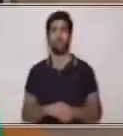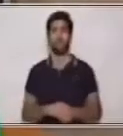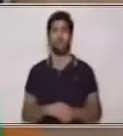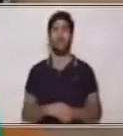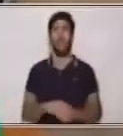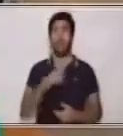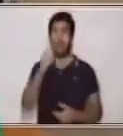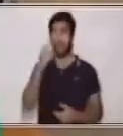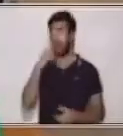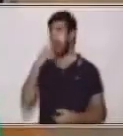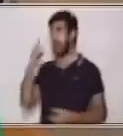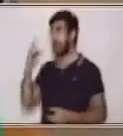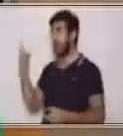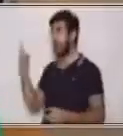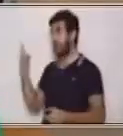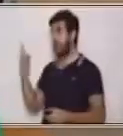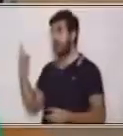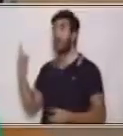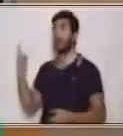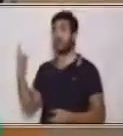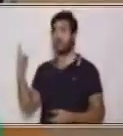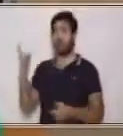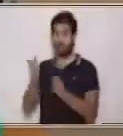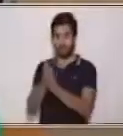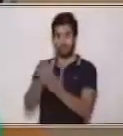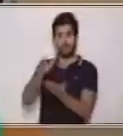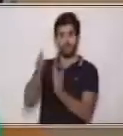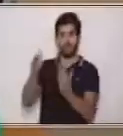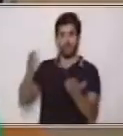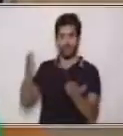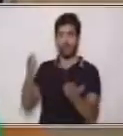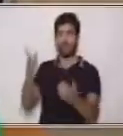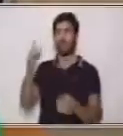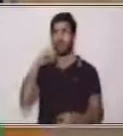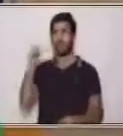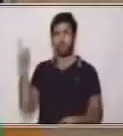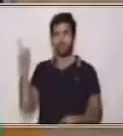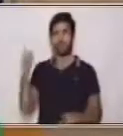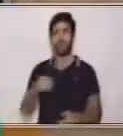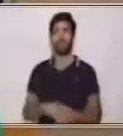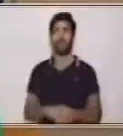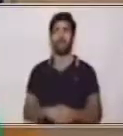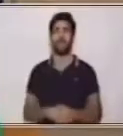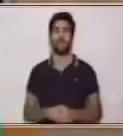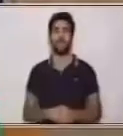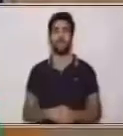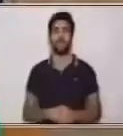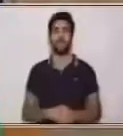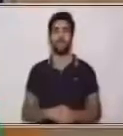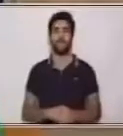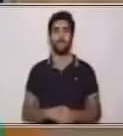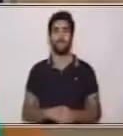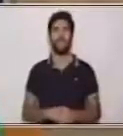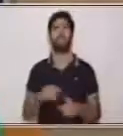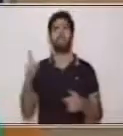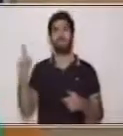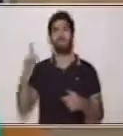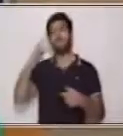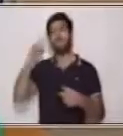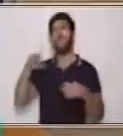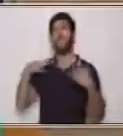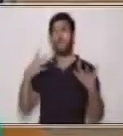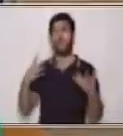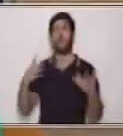Lo doblas para arriba y te queda en forma de cascada. Y le vas a preguntar